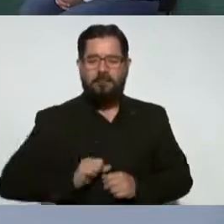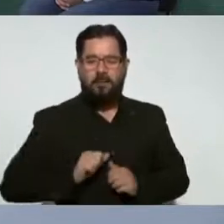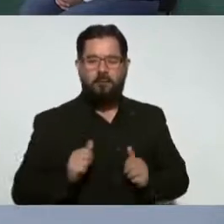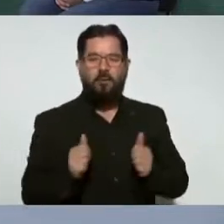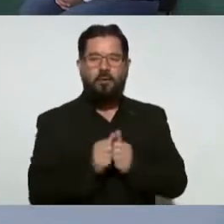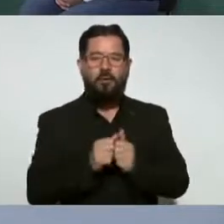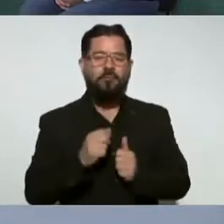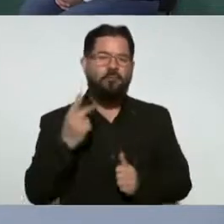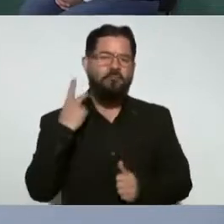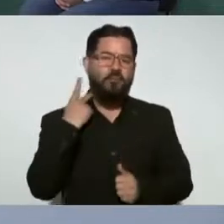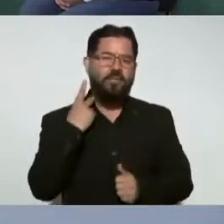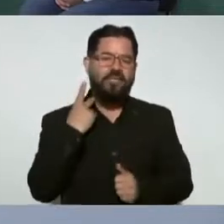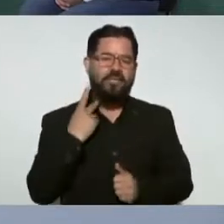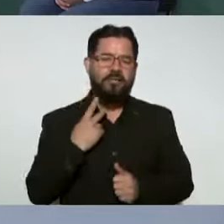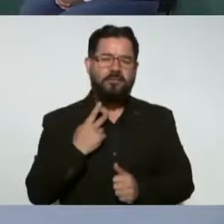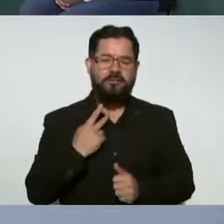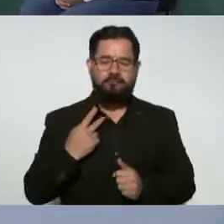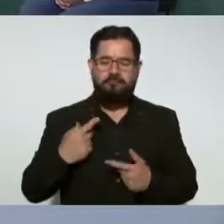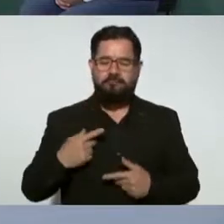Decidimos